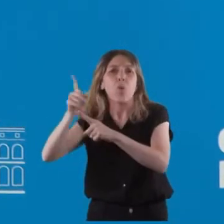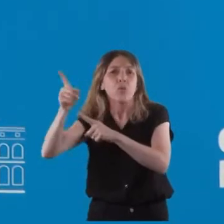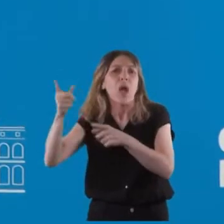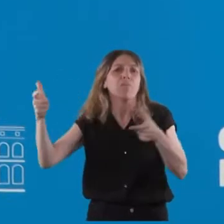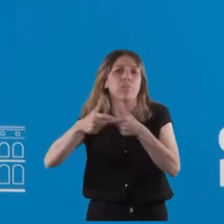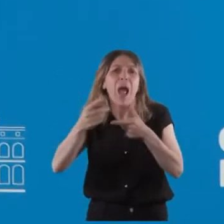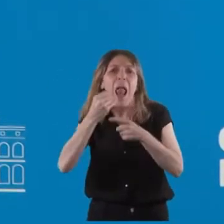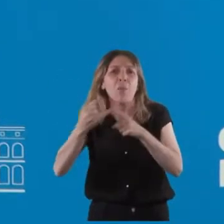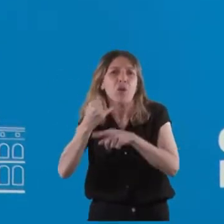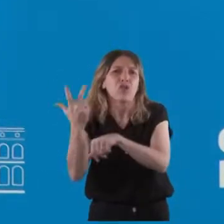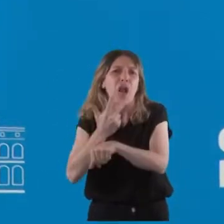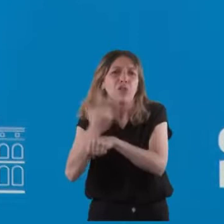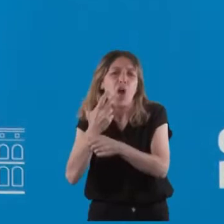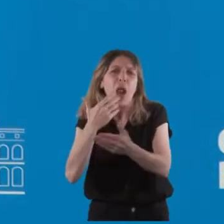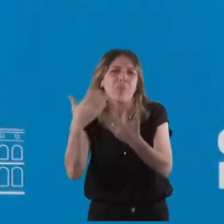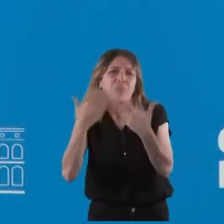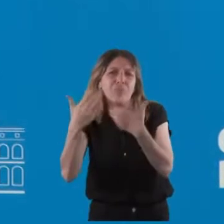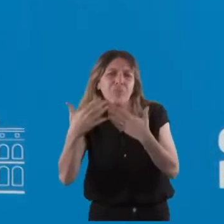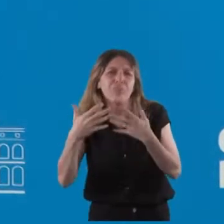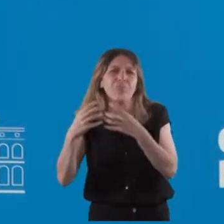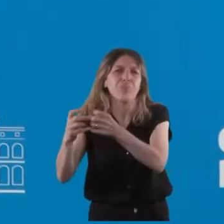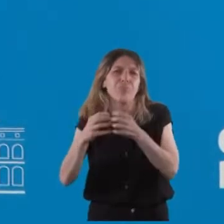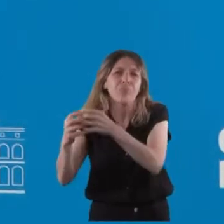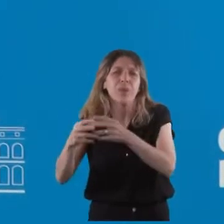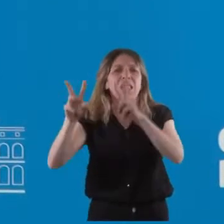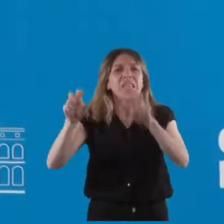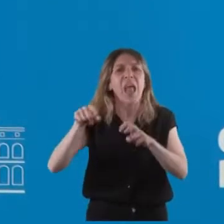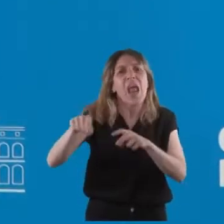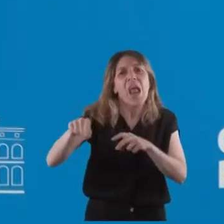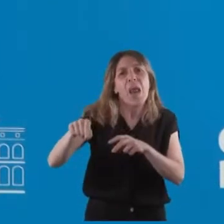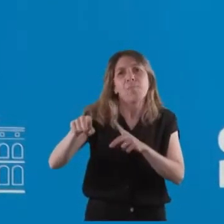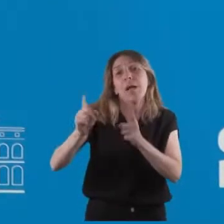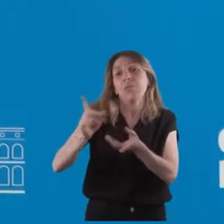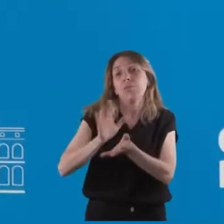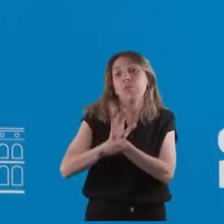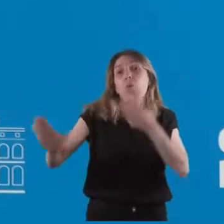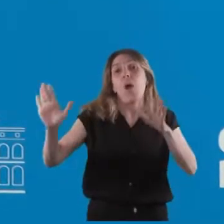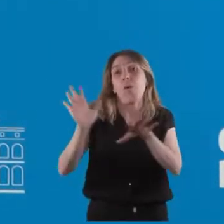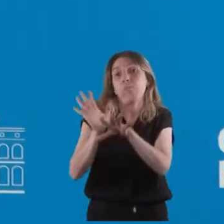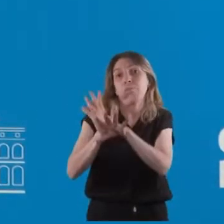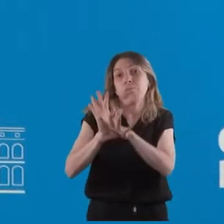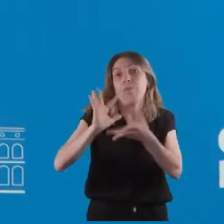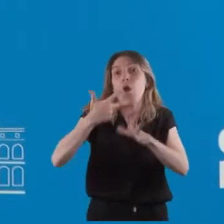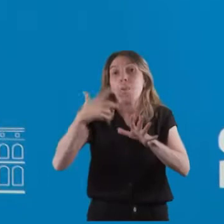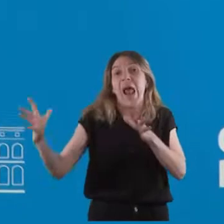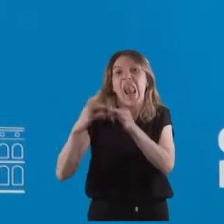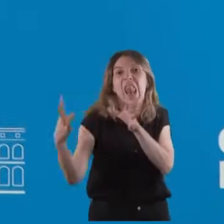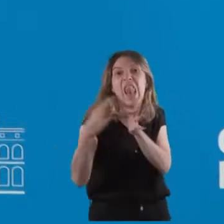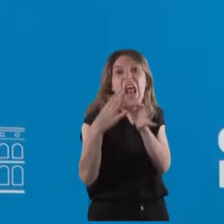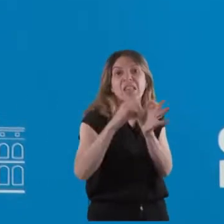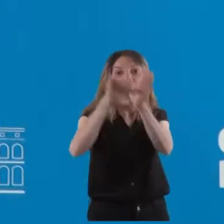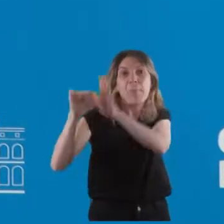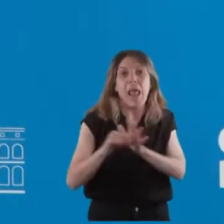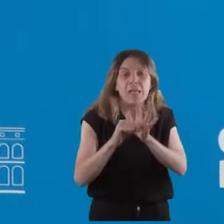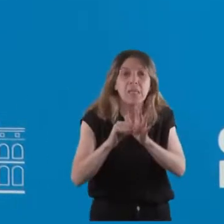almuerzo de más de tres horas de temas que tienen que ver con este nuevo mundo multilateral que estamos habitando en este